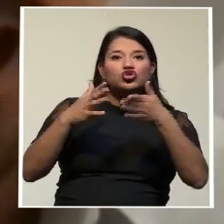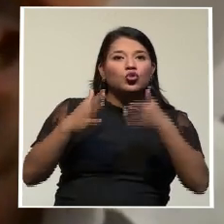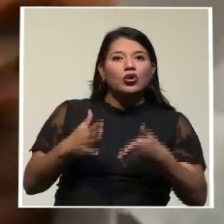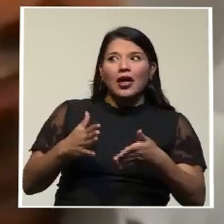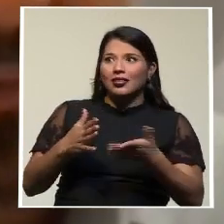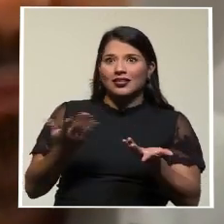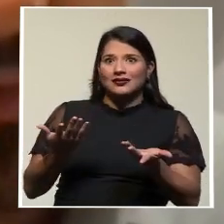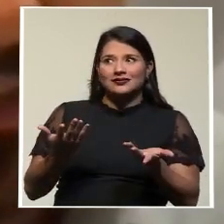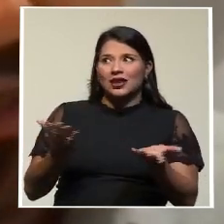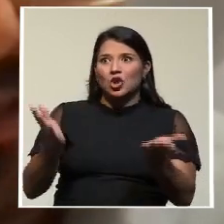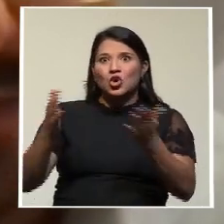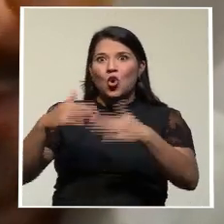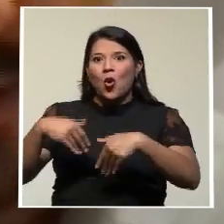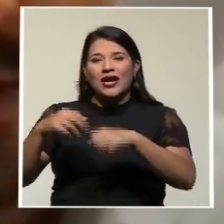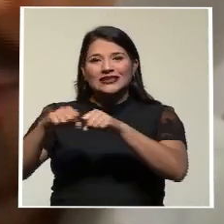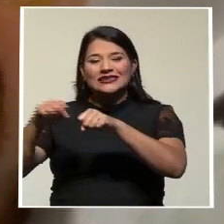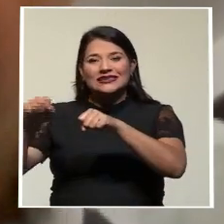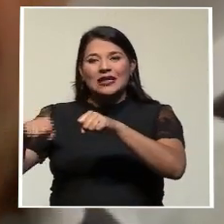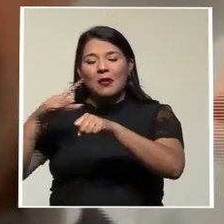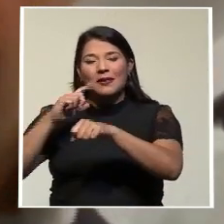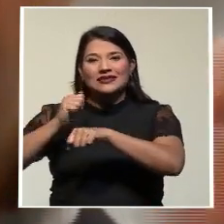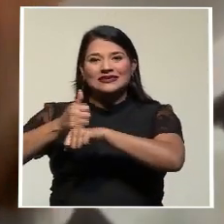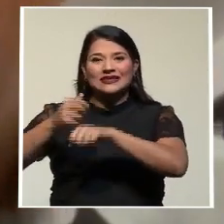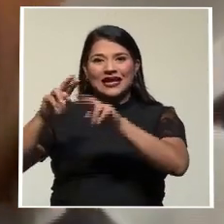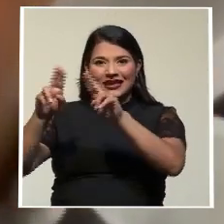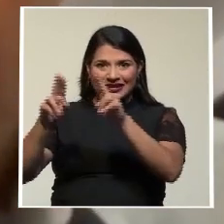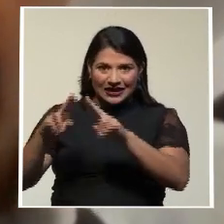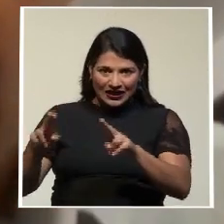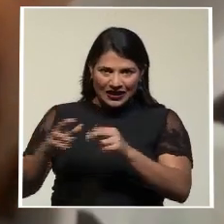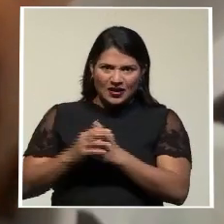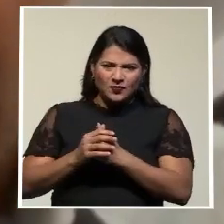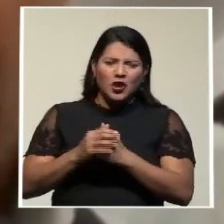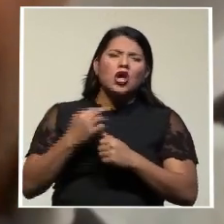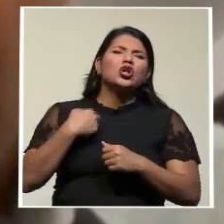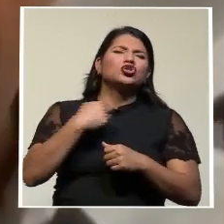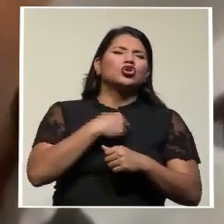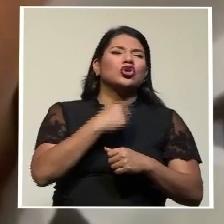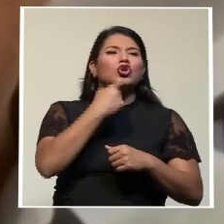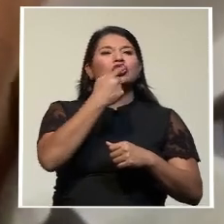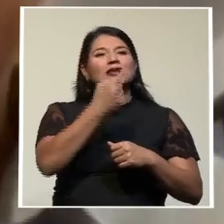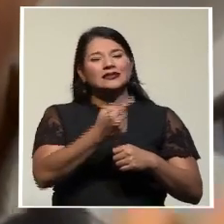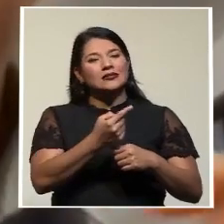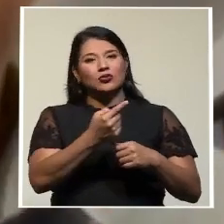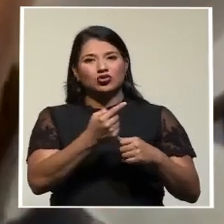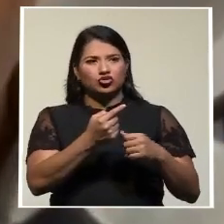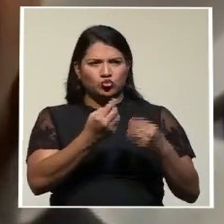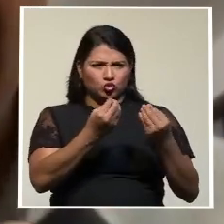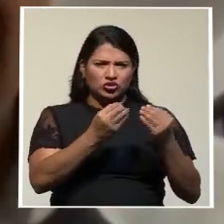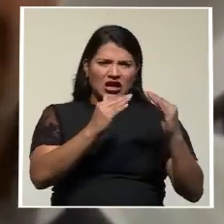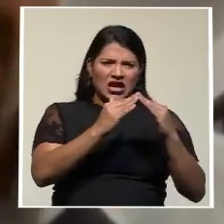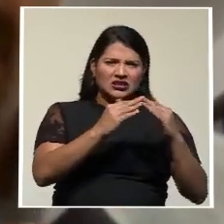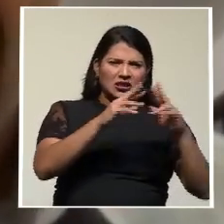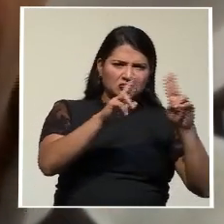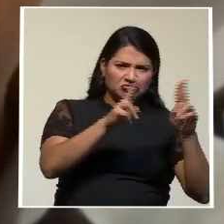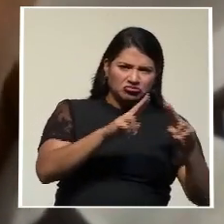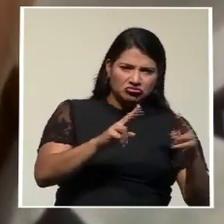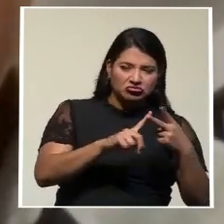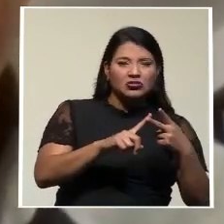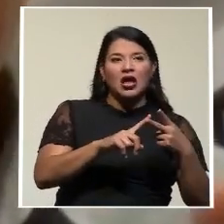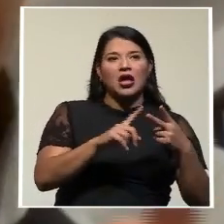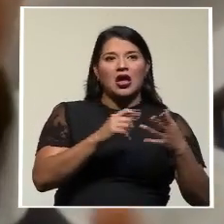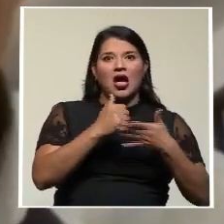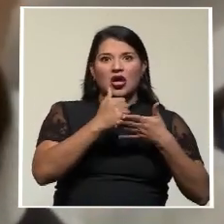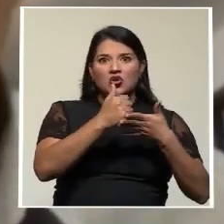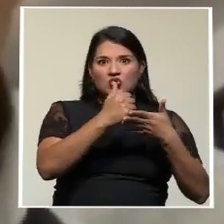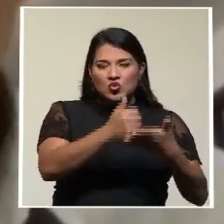la red de internet. O sea, hemos hablado de hogares conectados, del bono de conectividad, pero eso puede funcionar